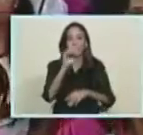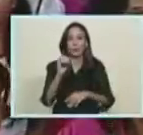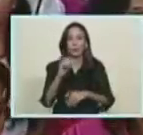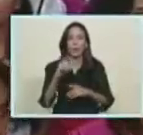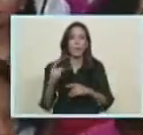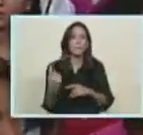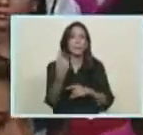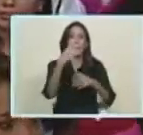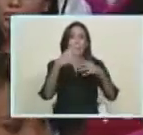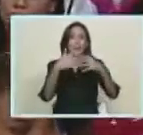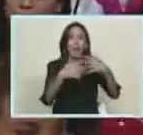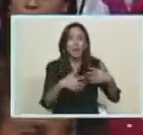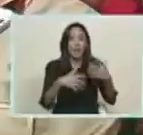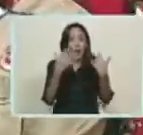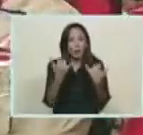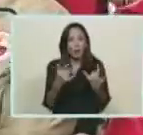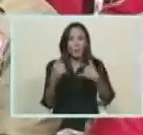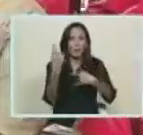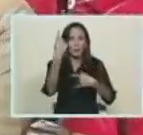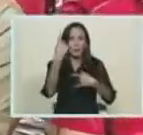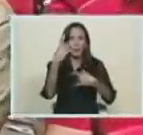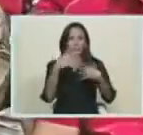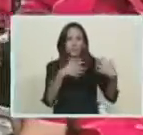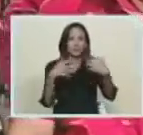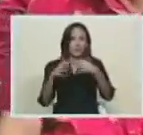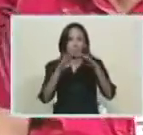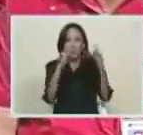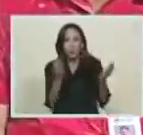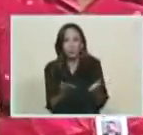Plena Primera Guerra Mundial.